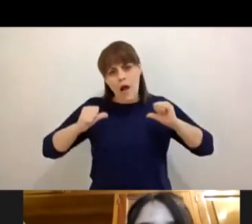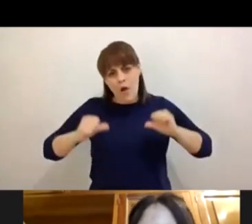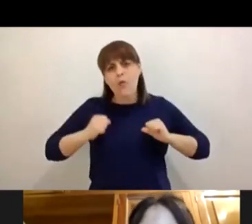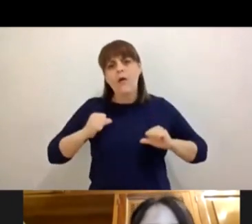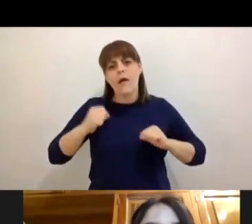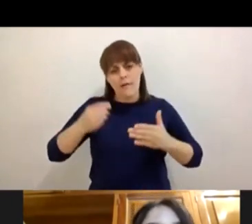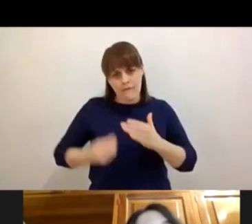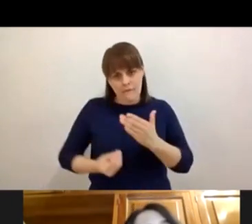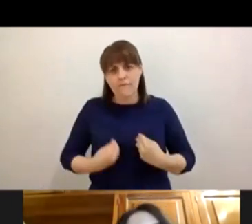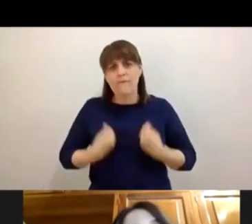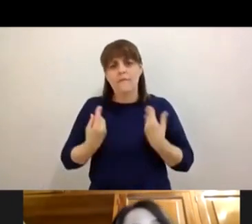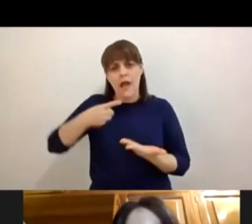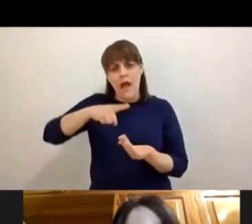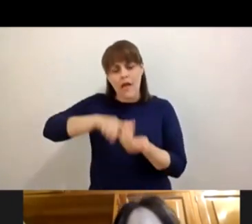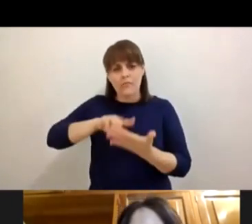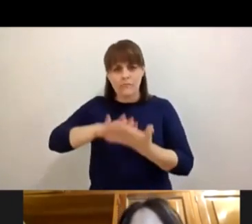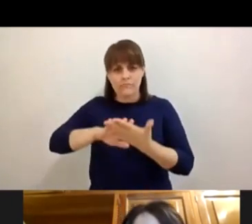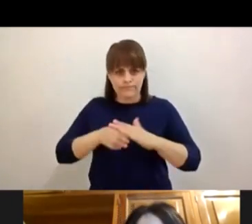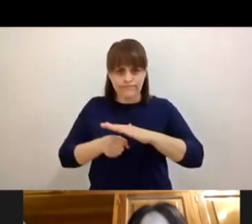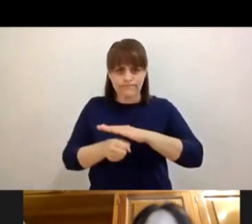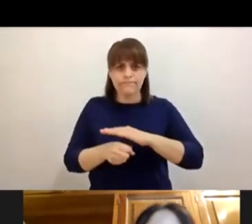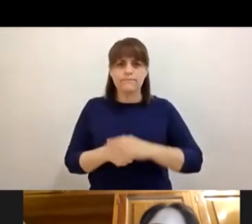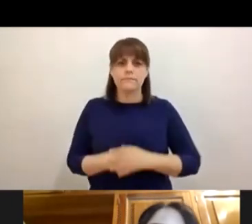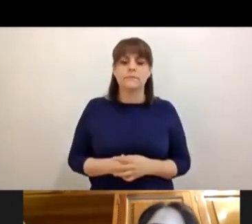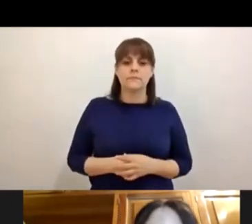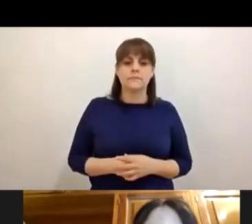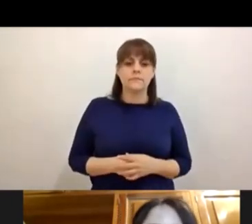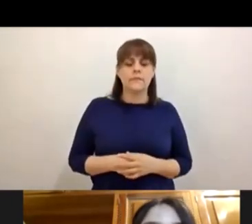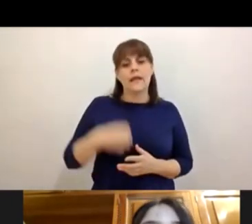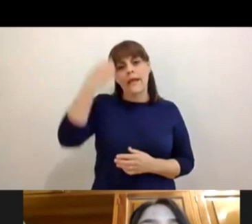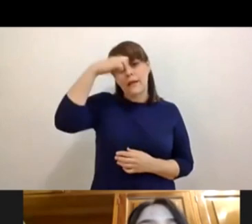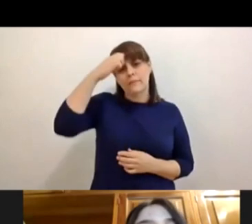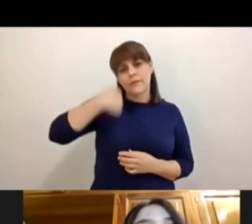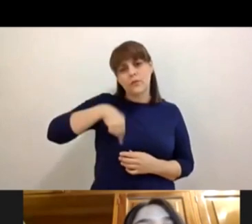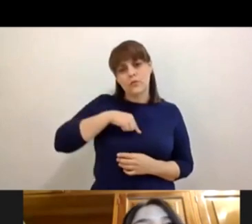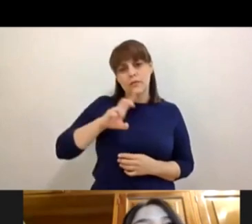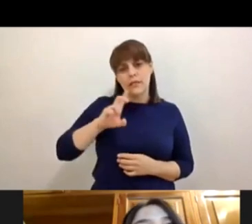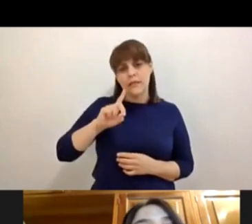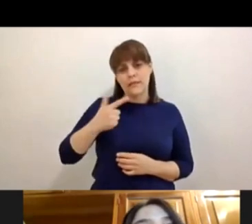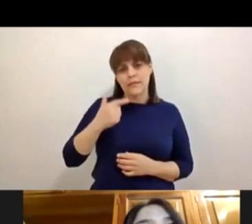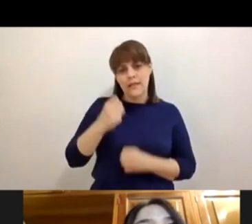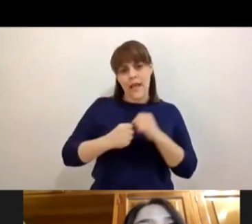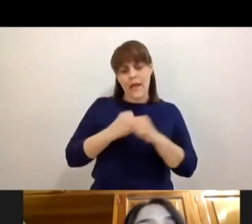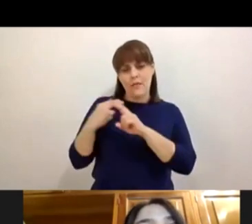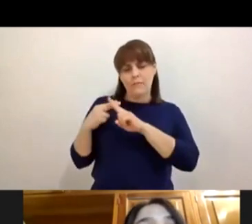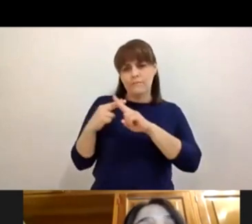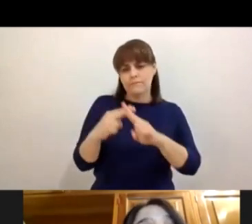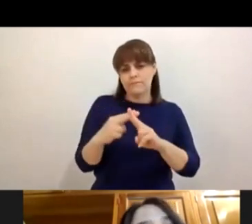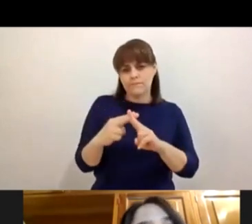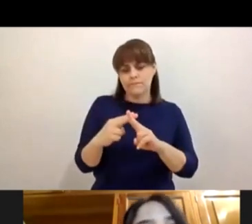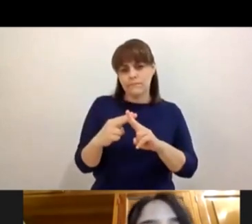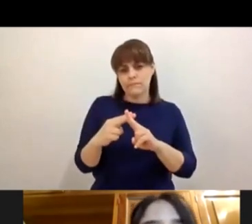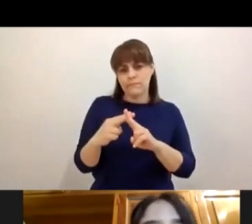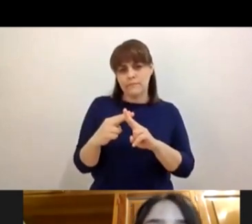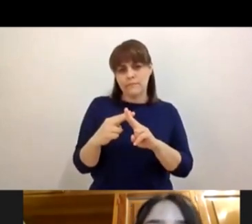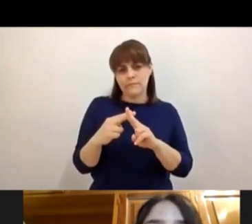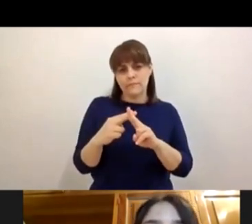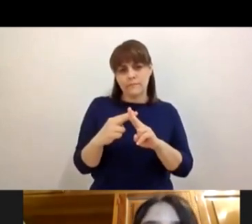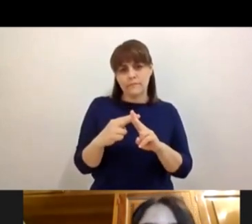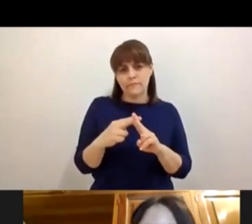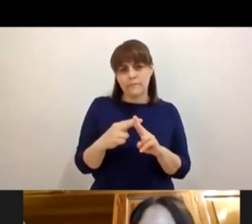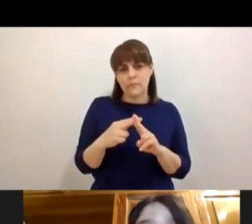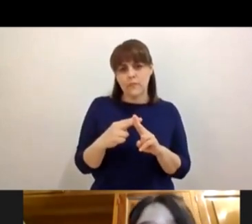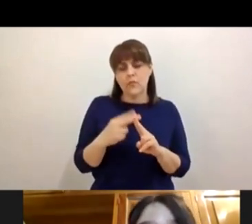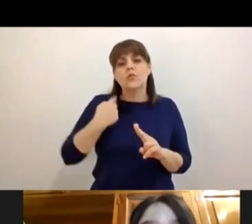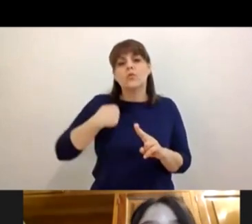poco en la experiencia que ha tenido Reintegra, ¿no? A lo largo de estos 37 años, justo, pues, sí, digamos que